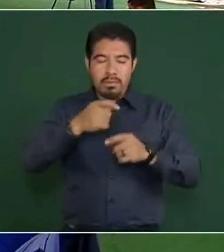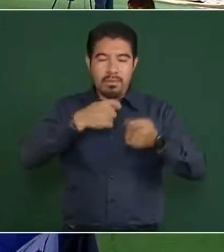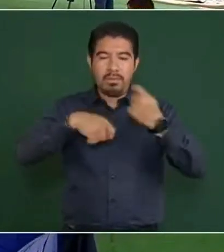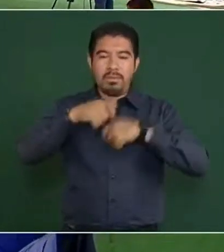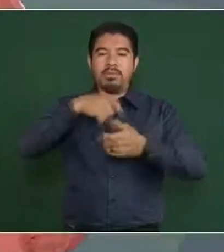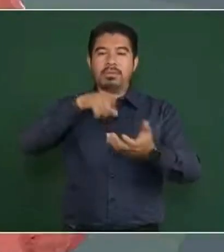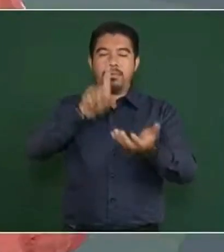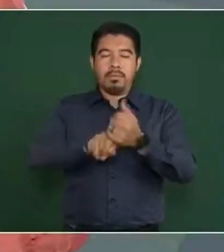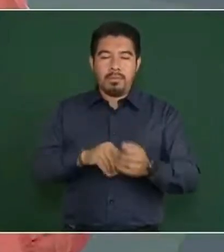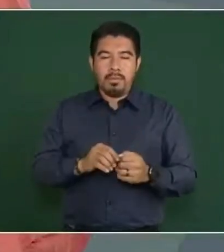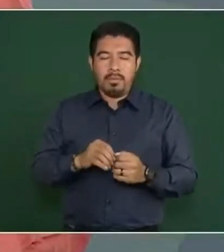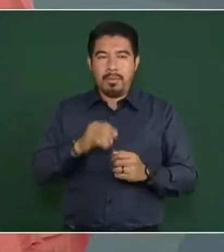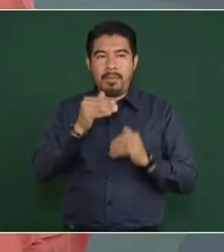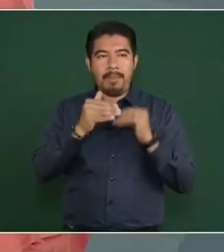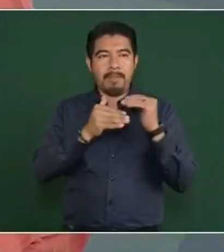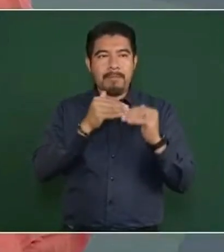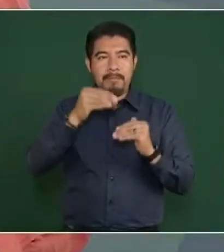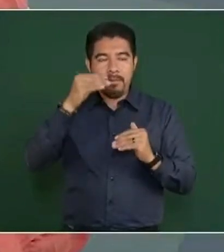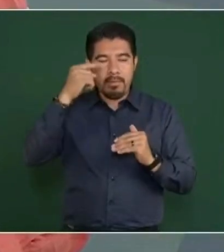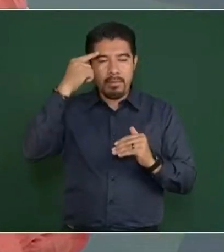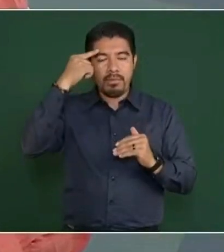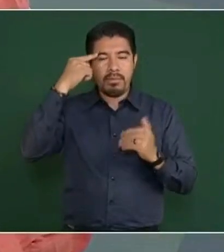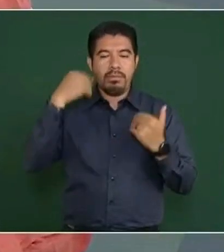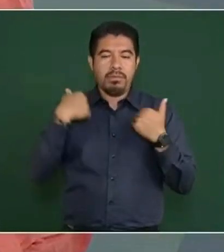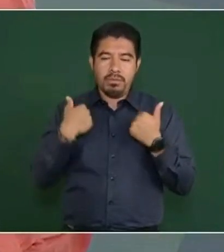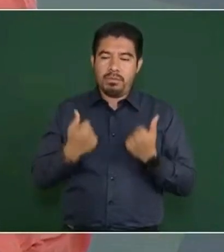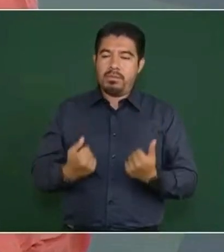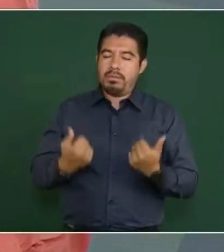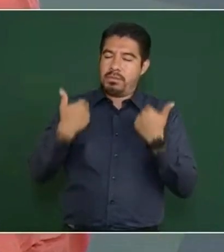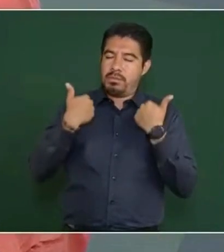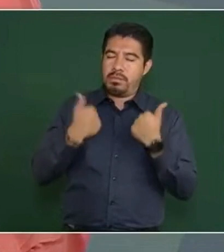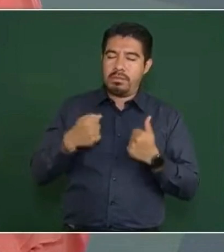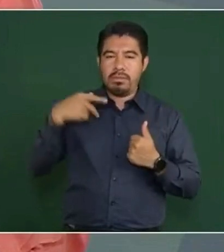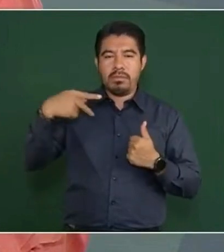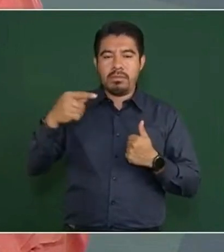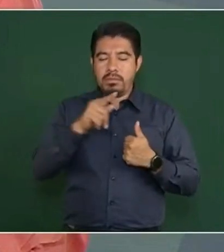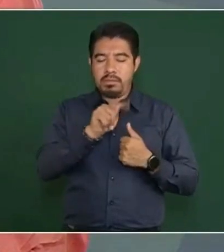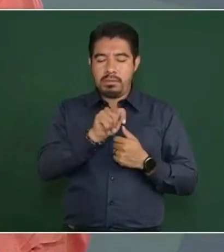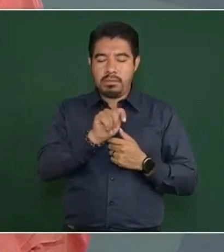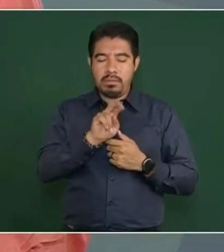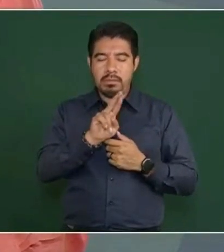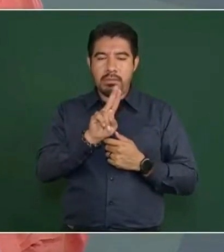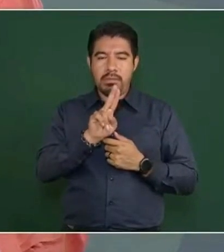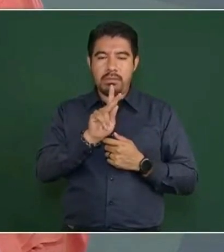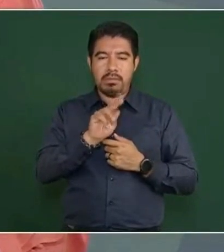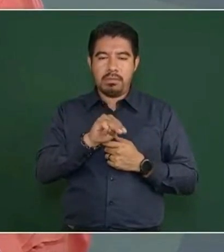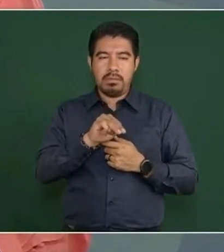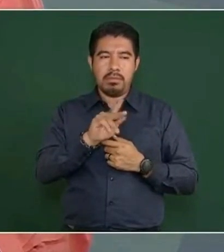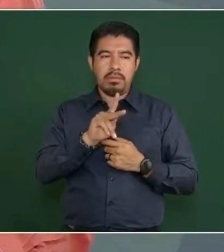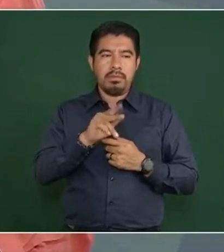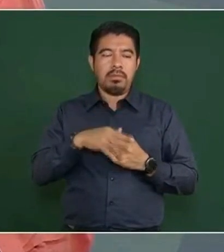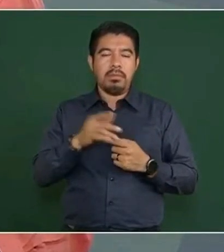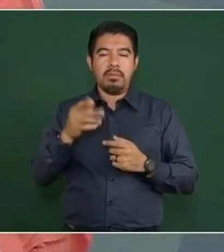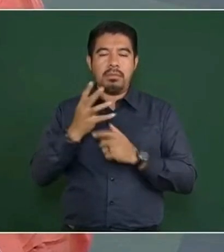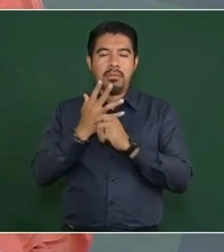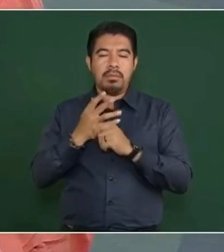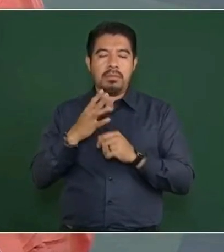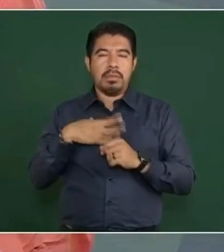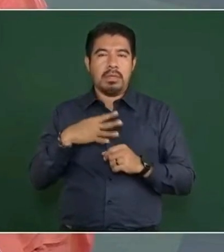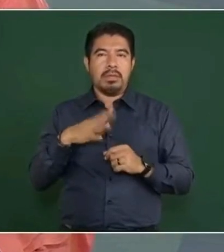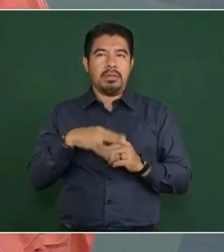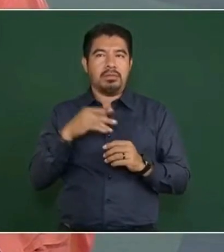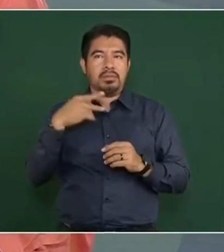Se fue convenciendo, y esto fue muy bueno, de que no iba a funcionar